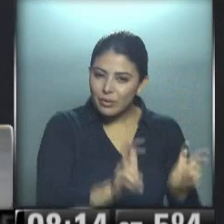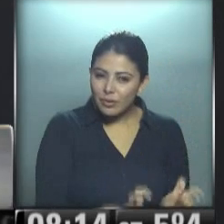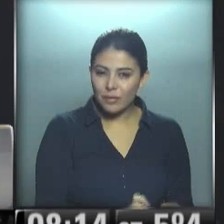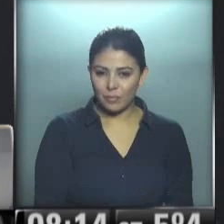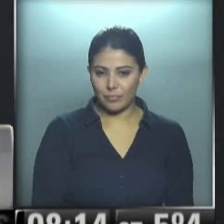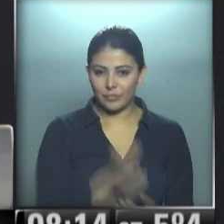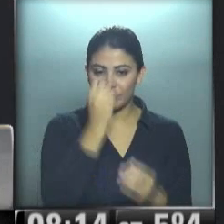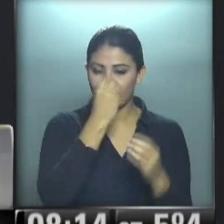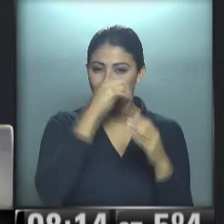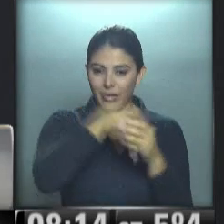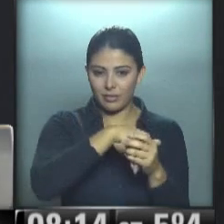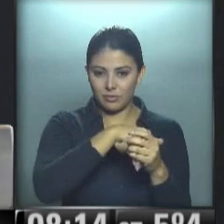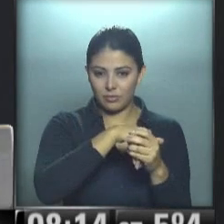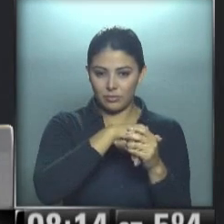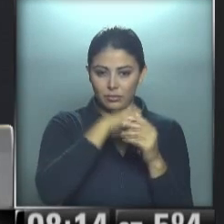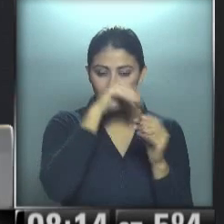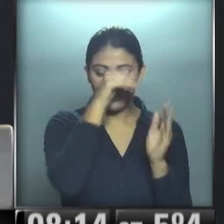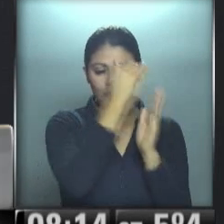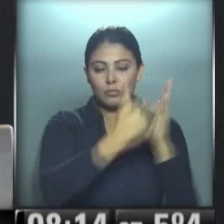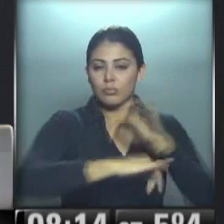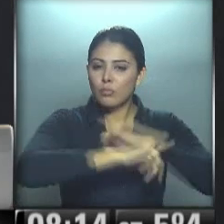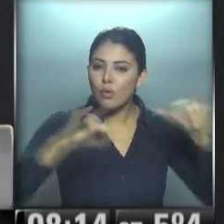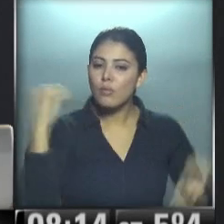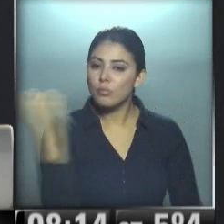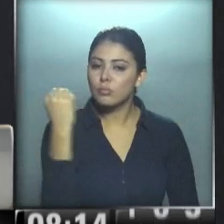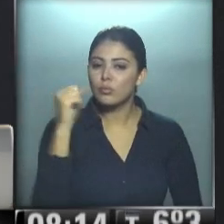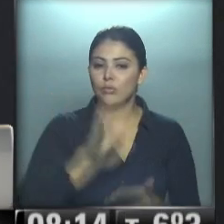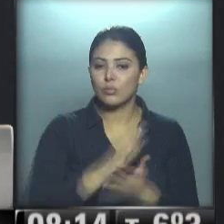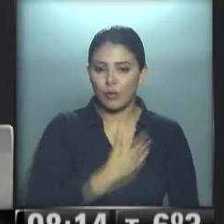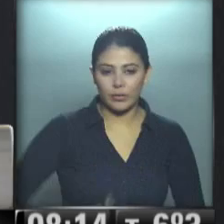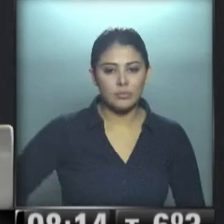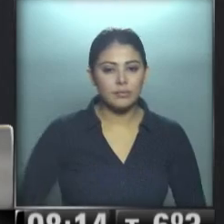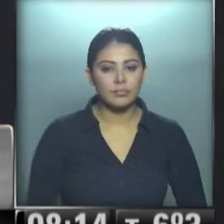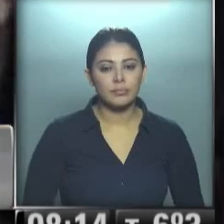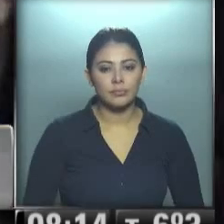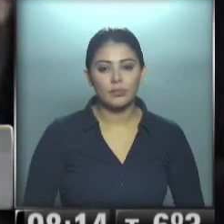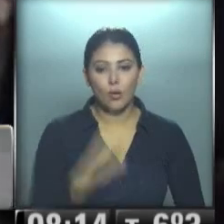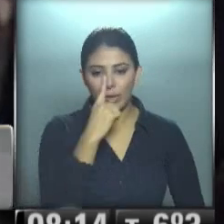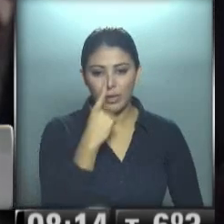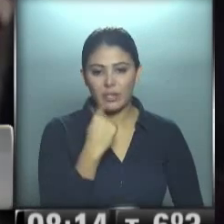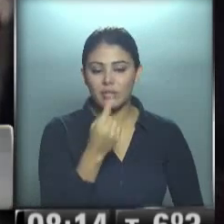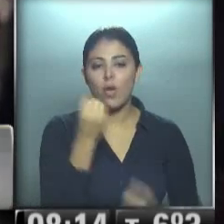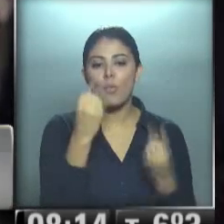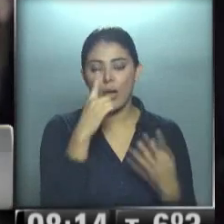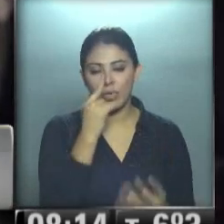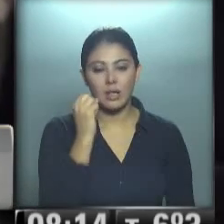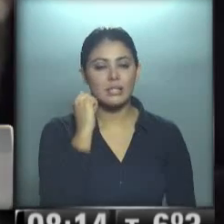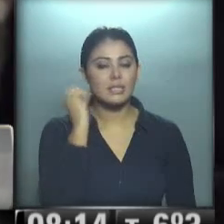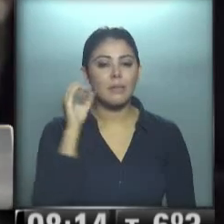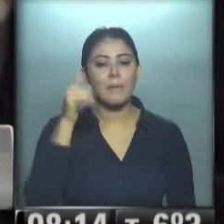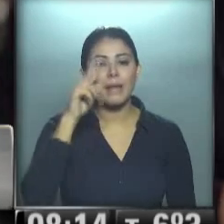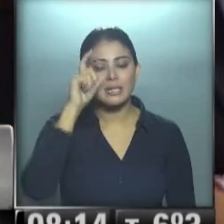constituyen gravitación es trascendencia del punto de vista institucional buenos dias capitanich en marcelo de leo